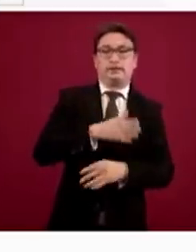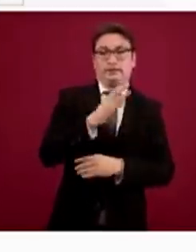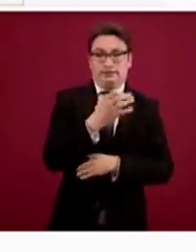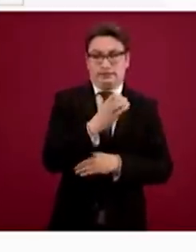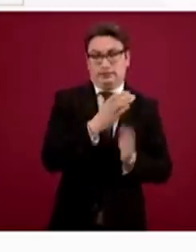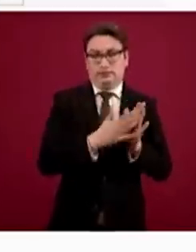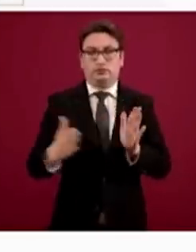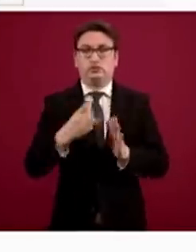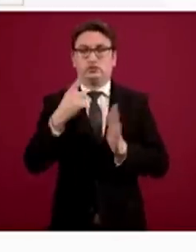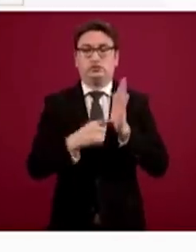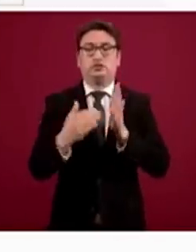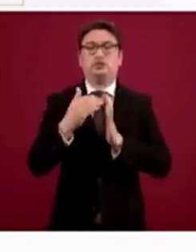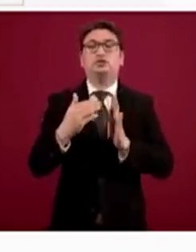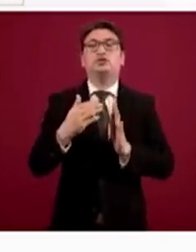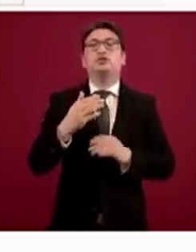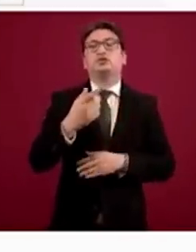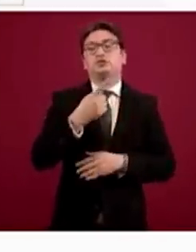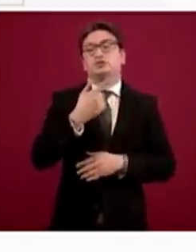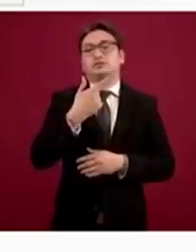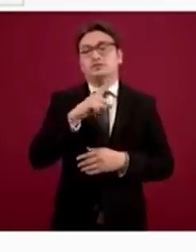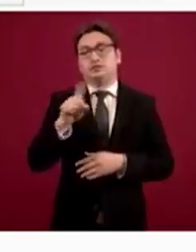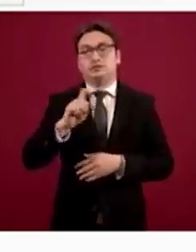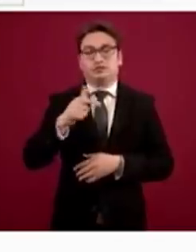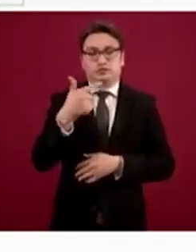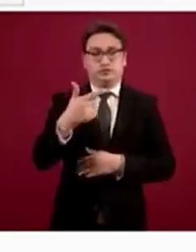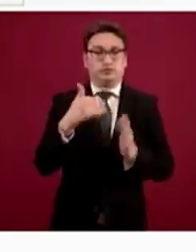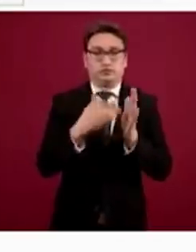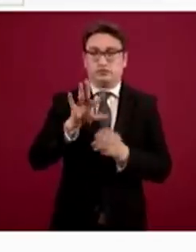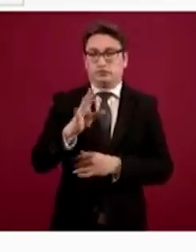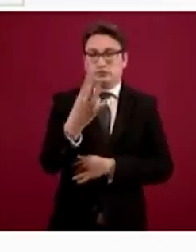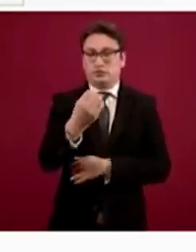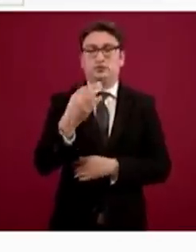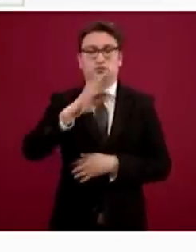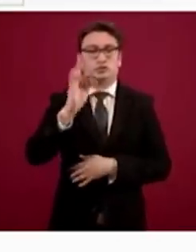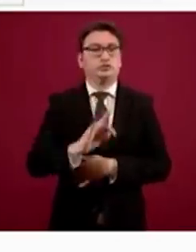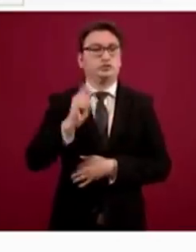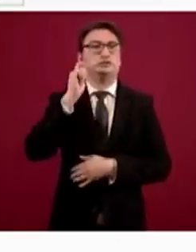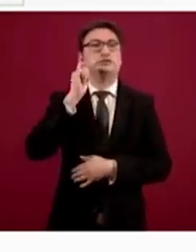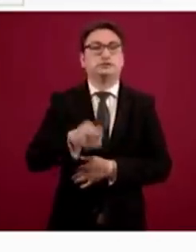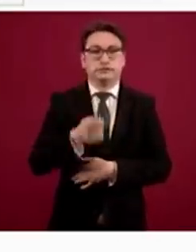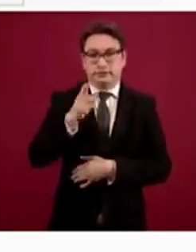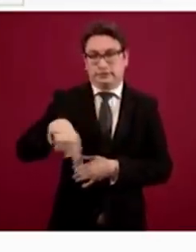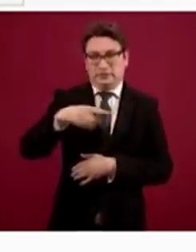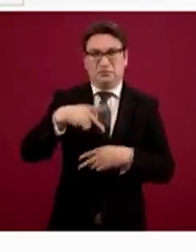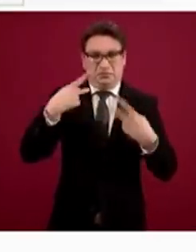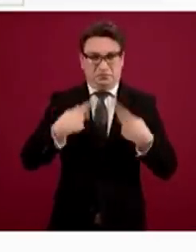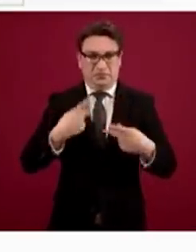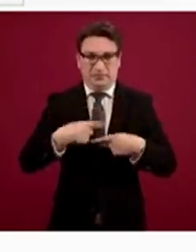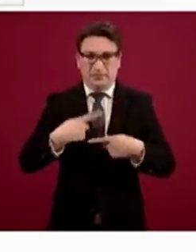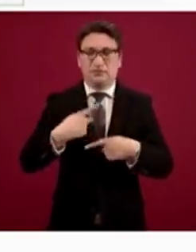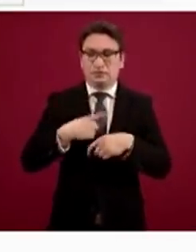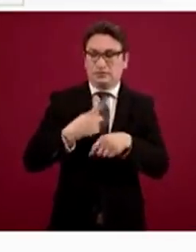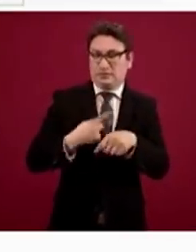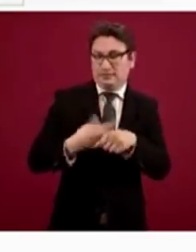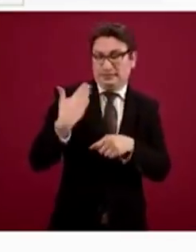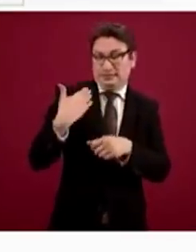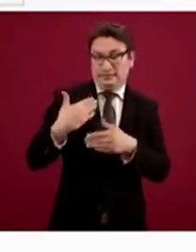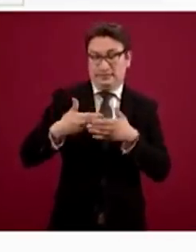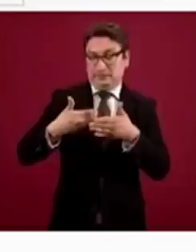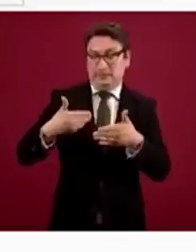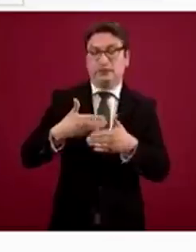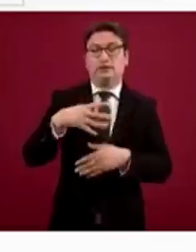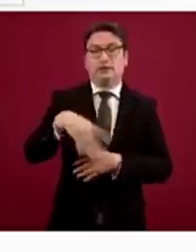1.107.000 que son el 49% son quienes han tenido la enfermedad en los últimos 14 días